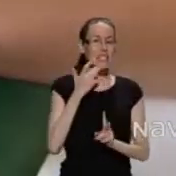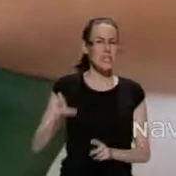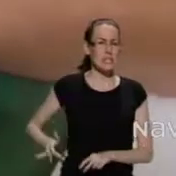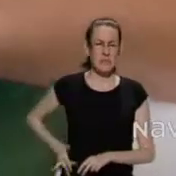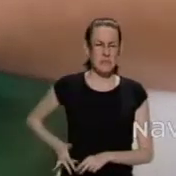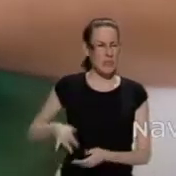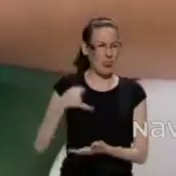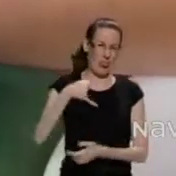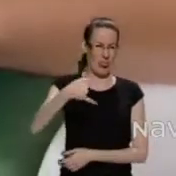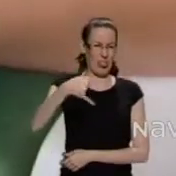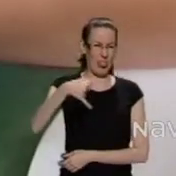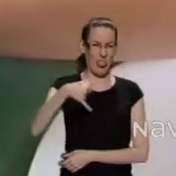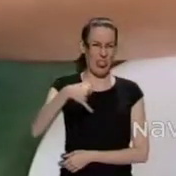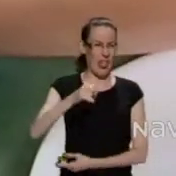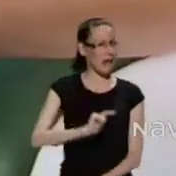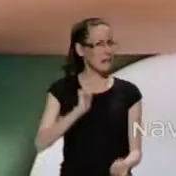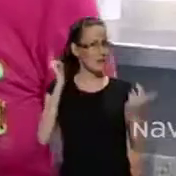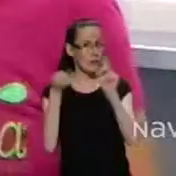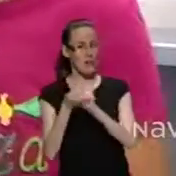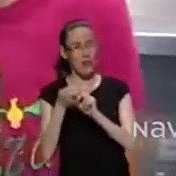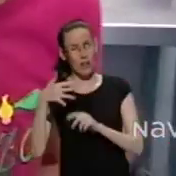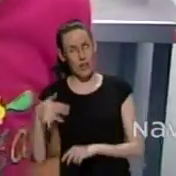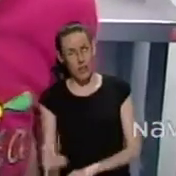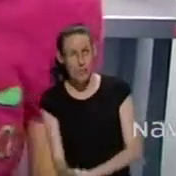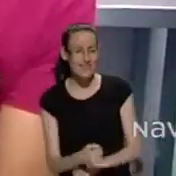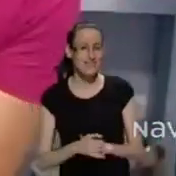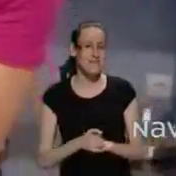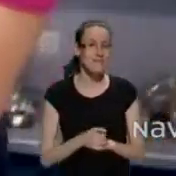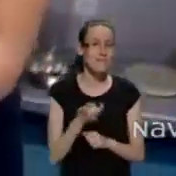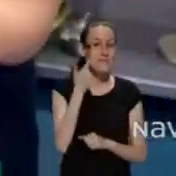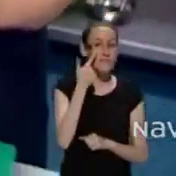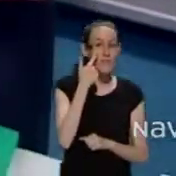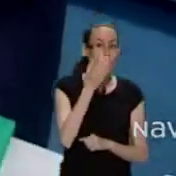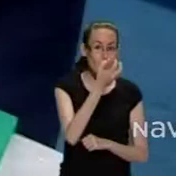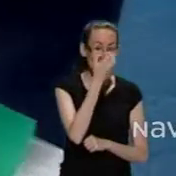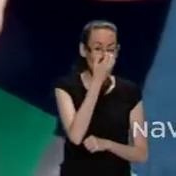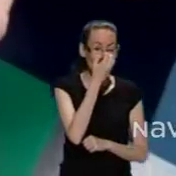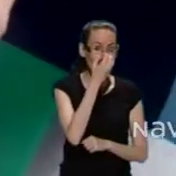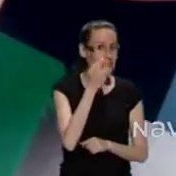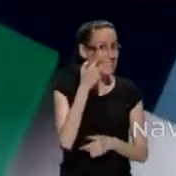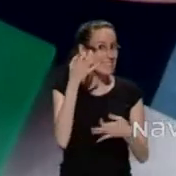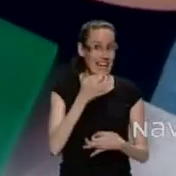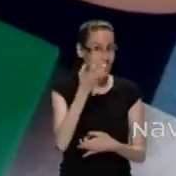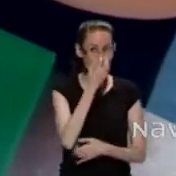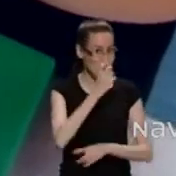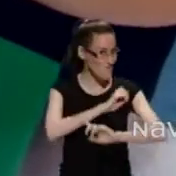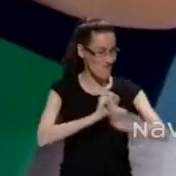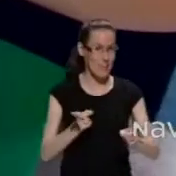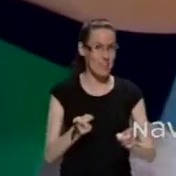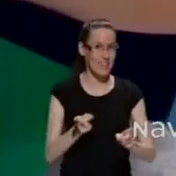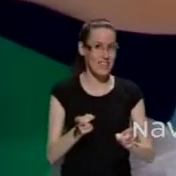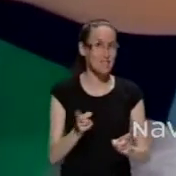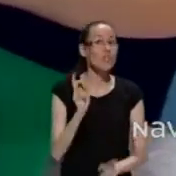y flojos, pues va a pasar justamente lo contrario. Aquí tenemos un tomate que no es tomate. ¿Y qué hecho solo con